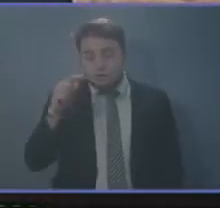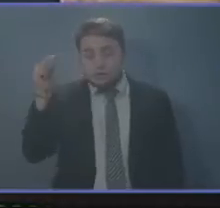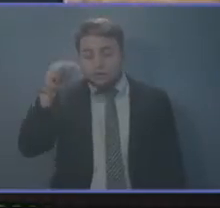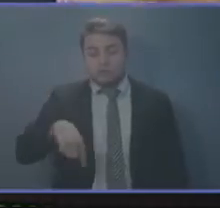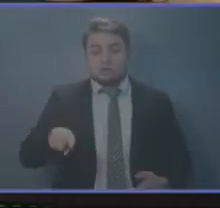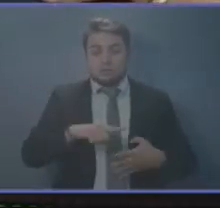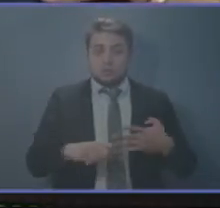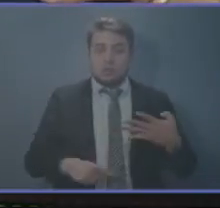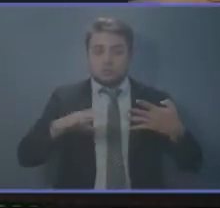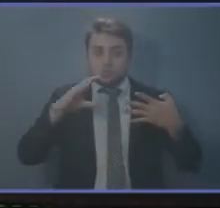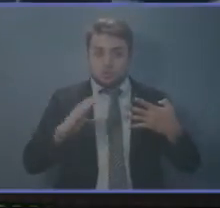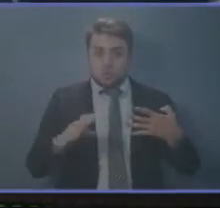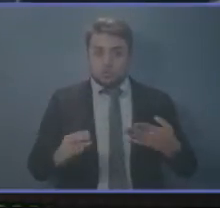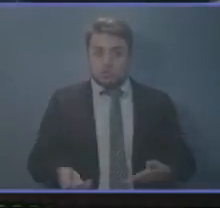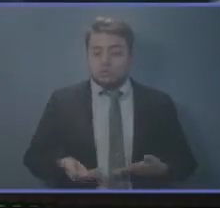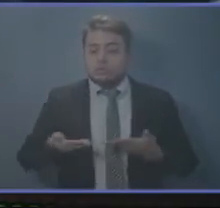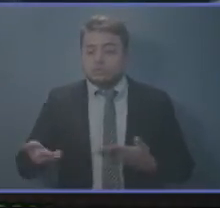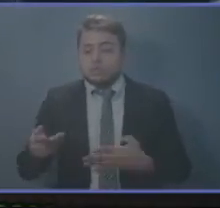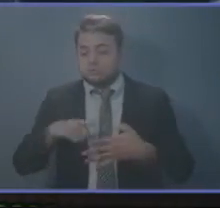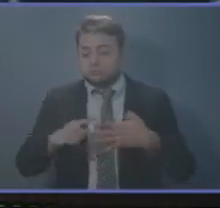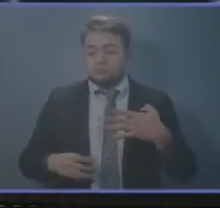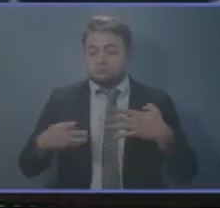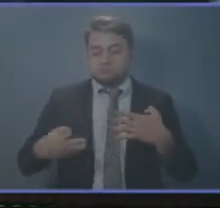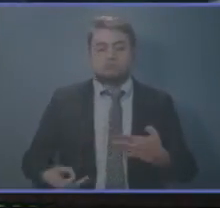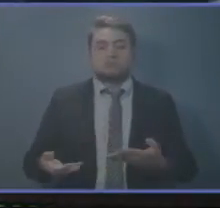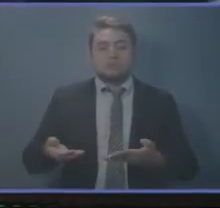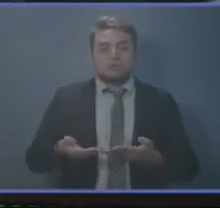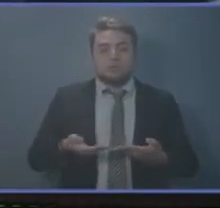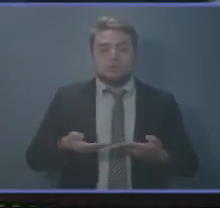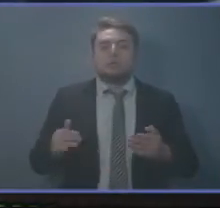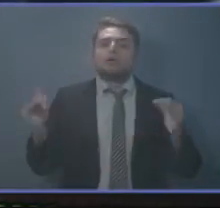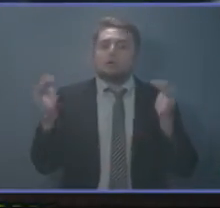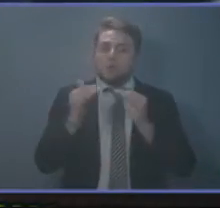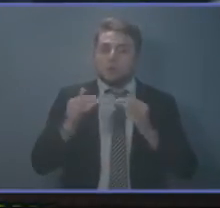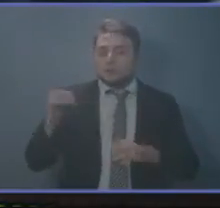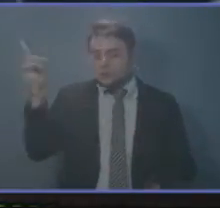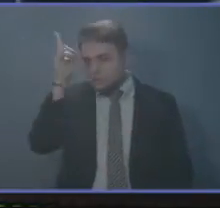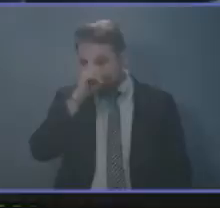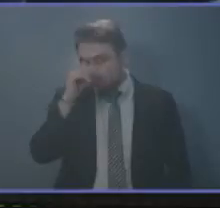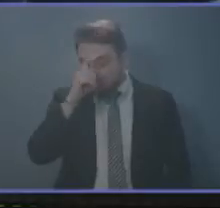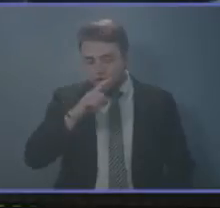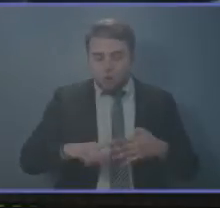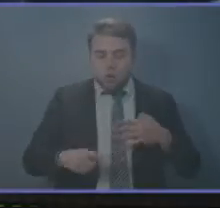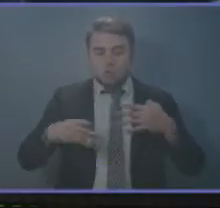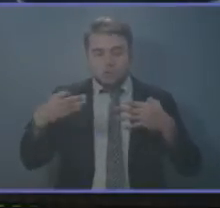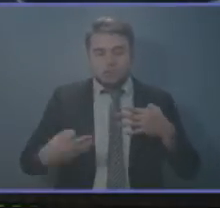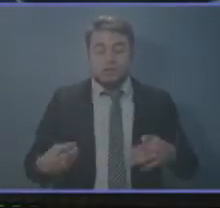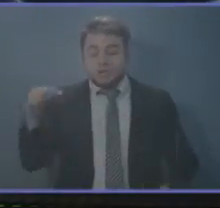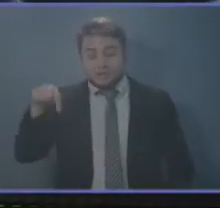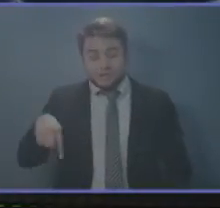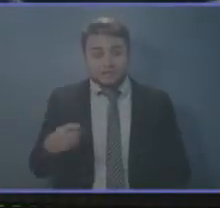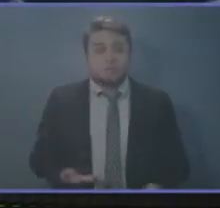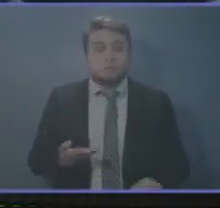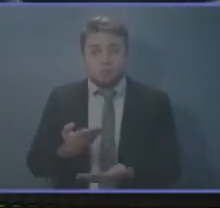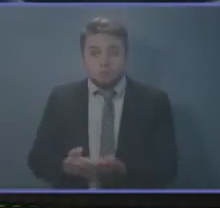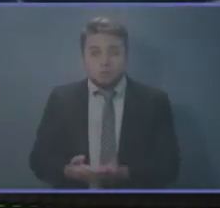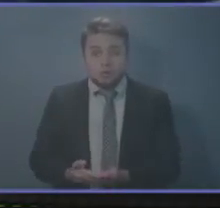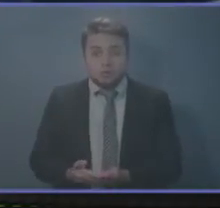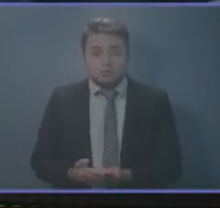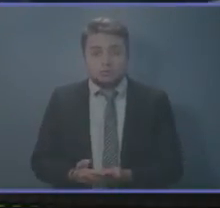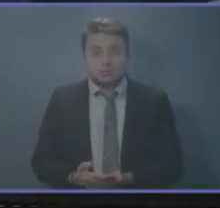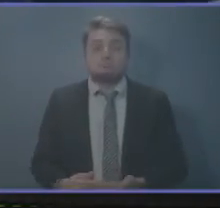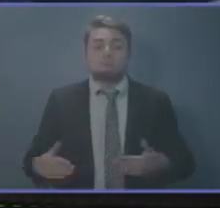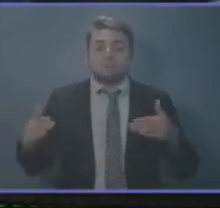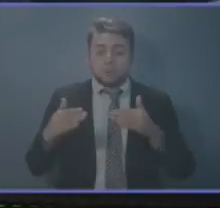da estos derechos, el Código de Trabajo también establece lo suyo, y con esta propuesta subraya